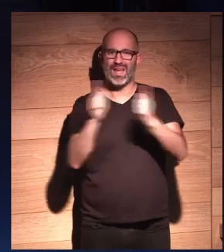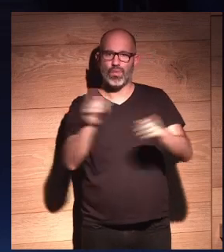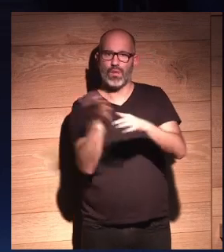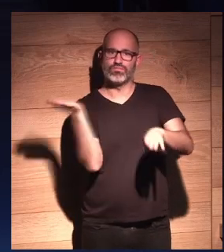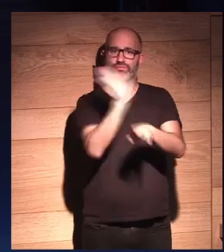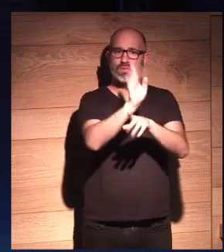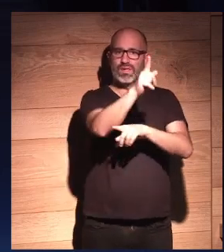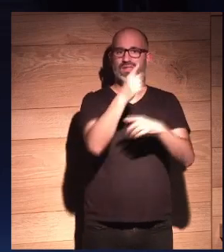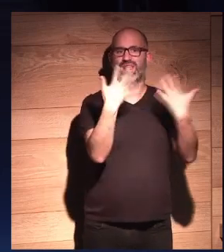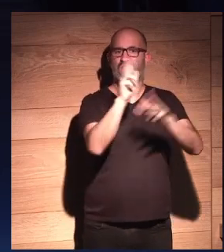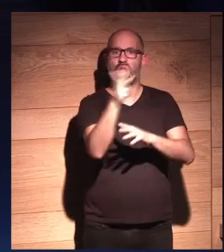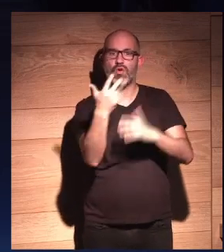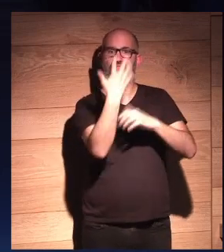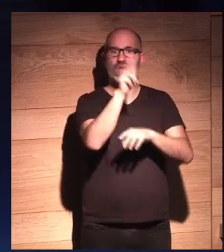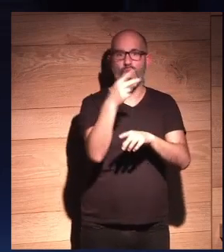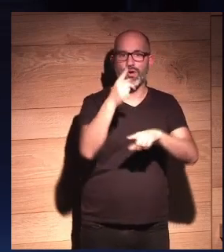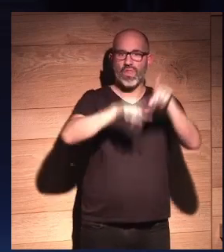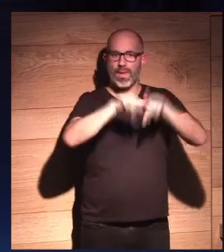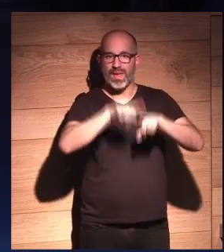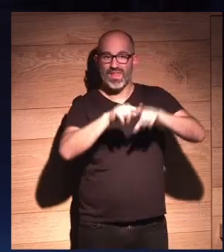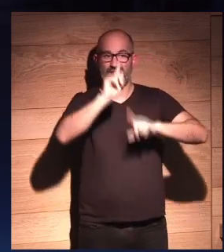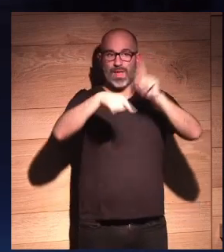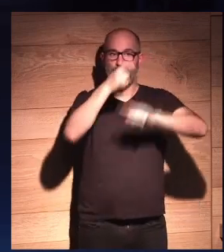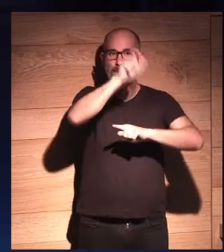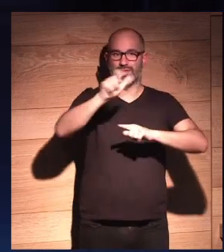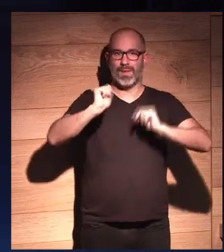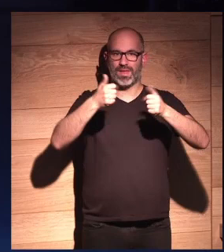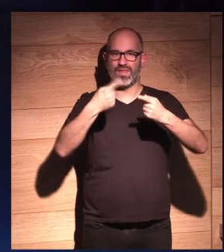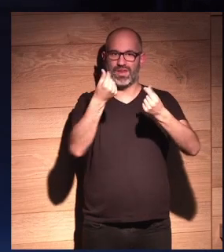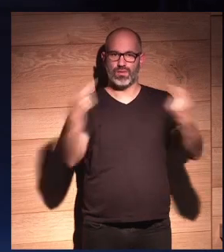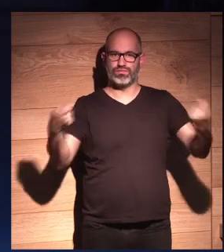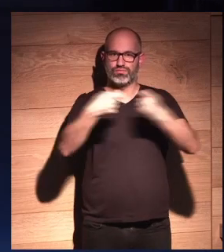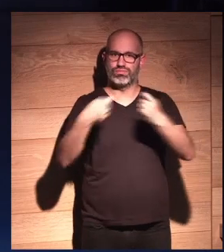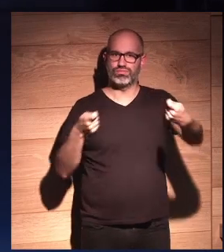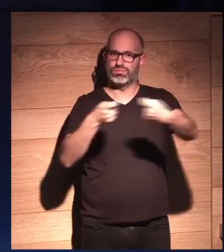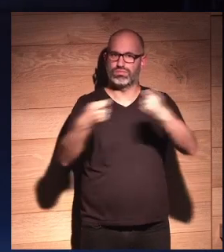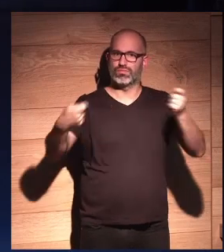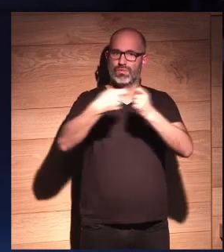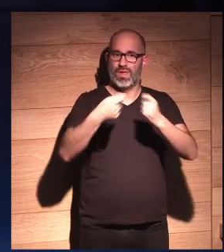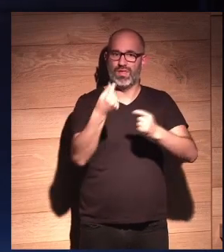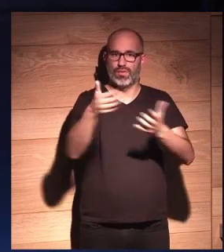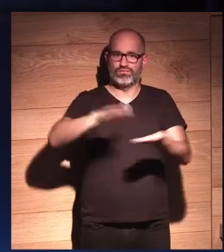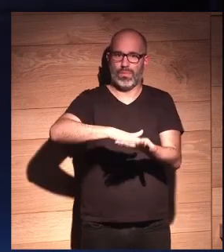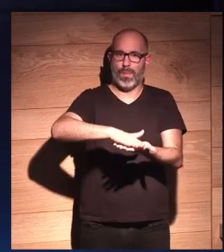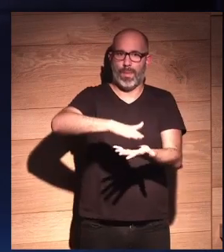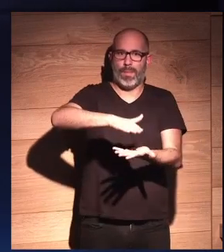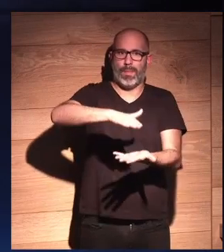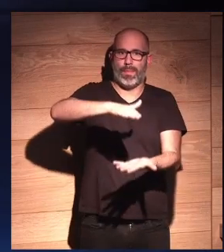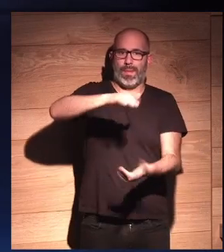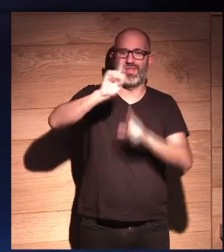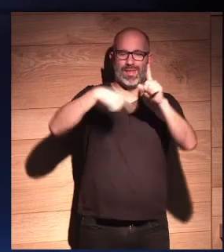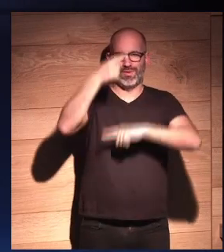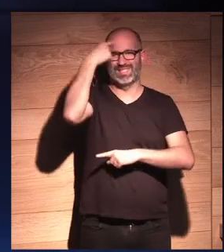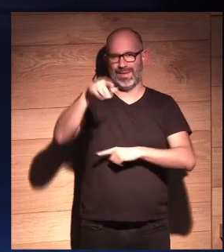¿vale? El proyecto que vais a hacer. Y cuando la gente empieza a poner pasta por esto y os diga, me gusta lo que haces, a partir de ahí ya vais a ver quiénes son